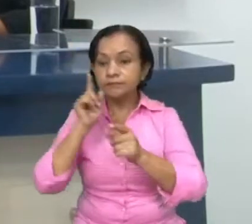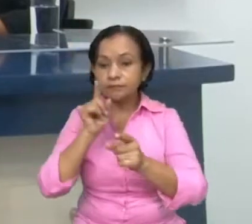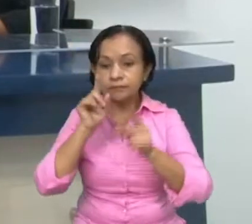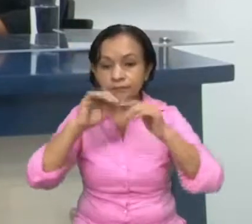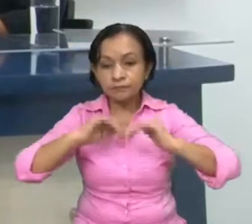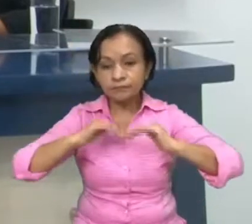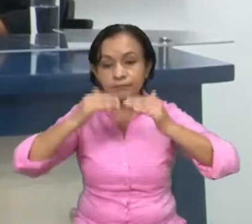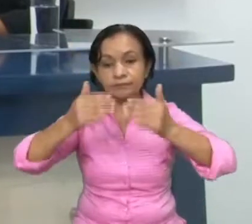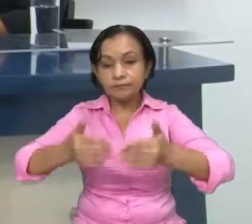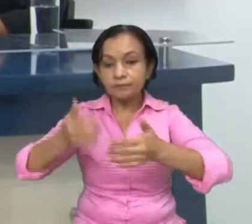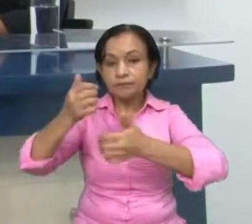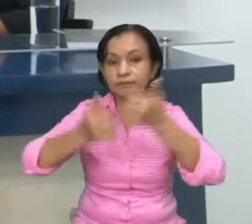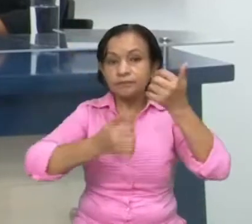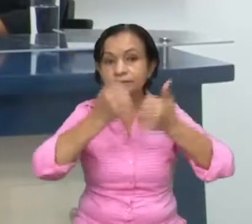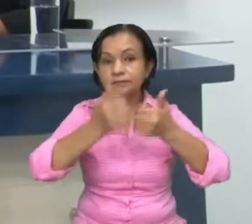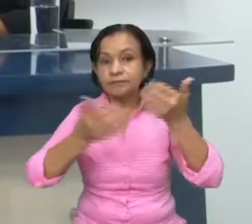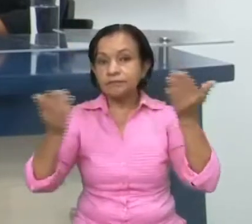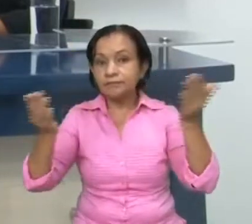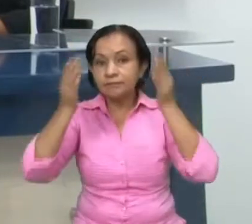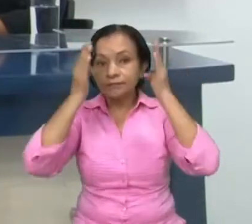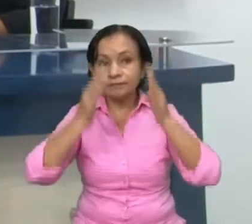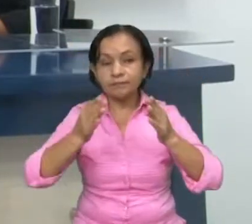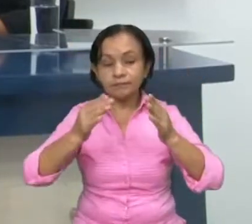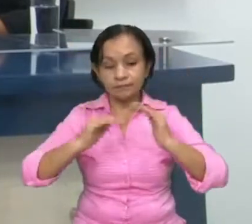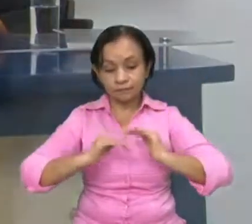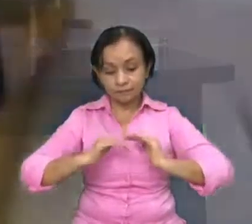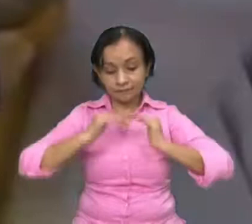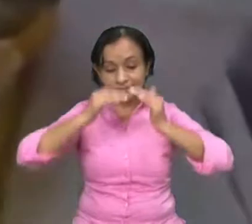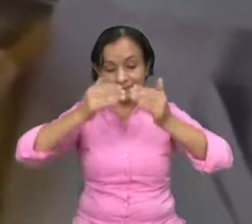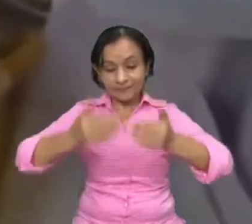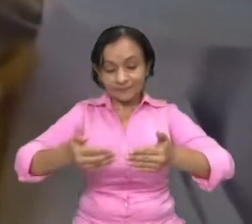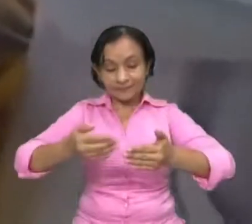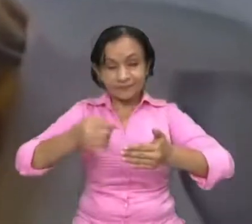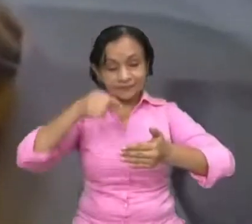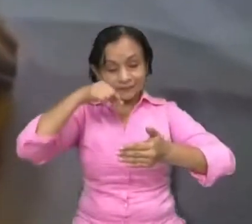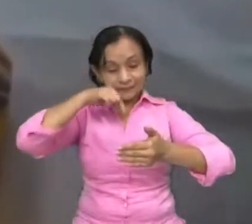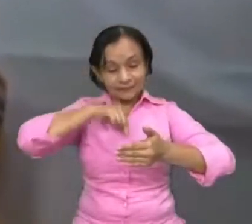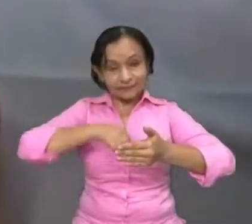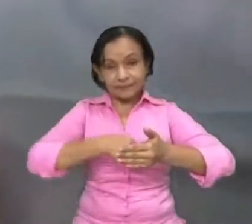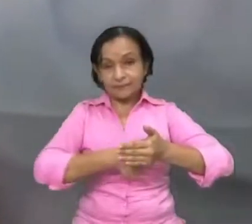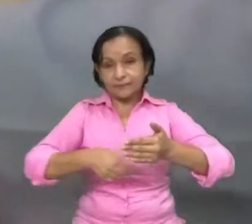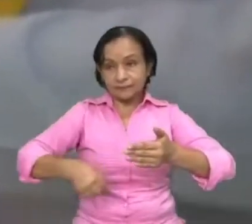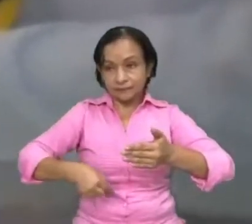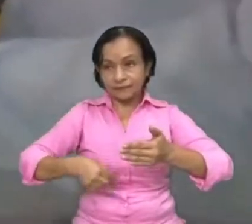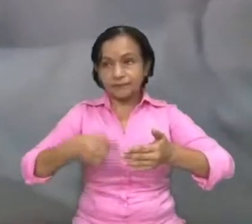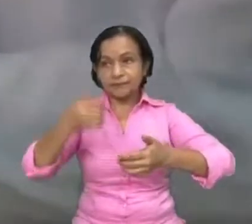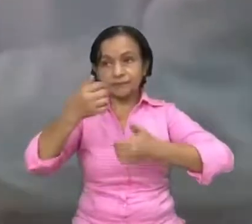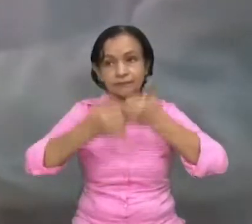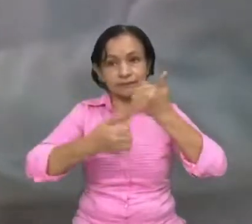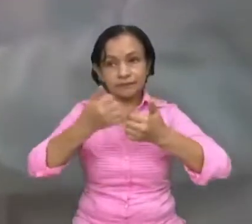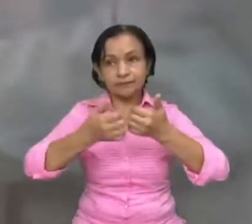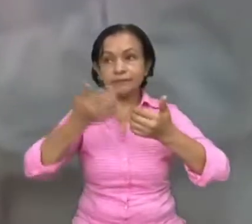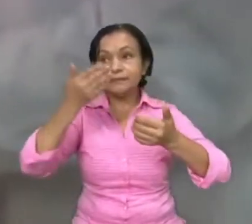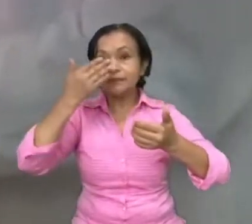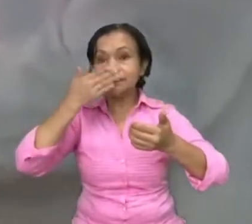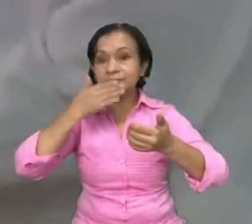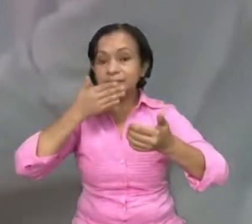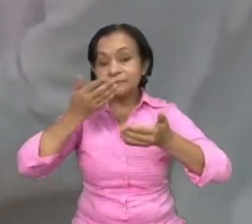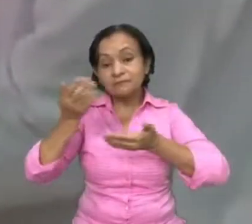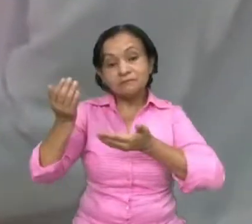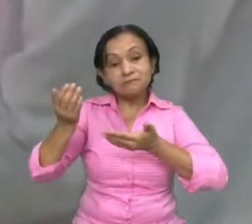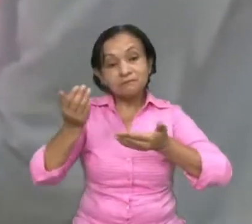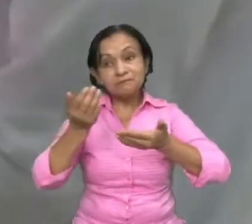anomalías. El grave problema del abordaje de la cirugía fetal que ocurría años atrás es que la anomalía o la